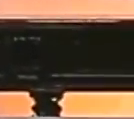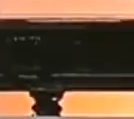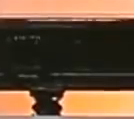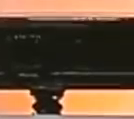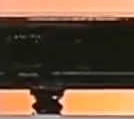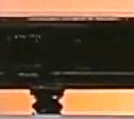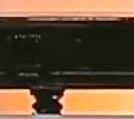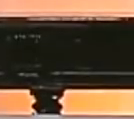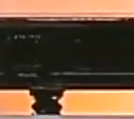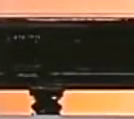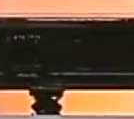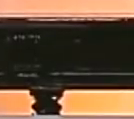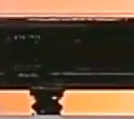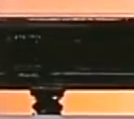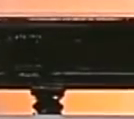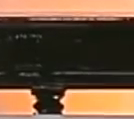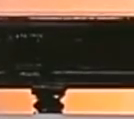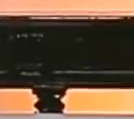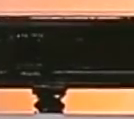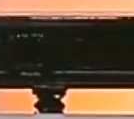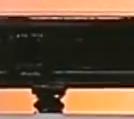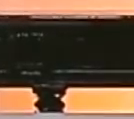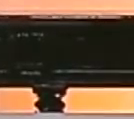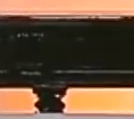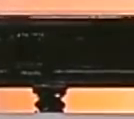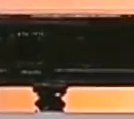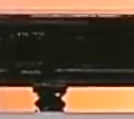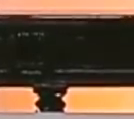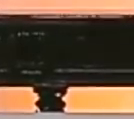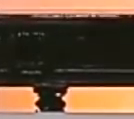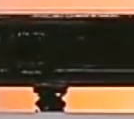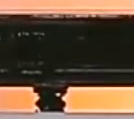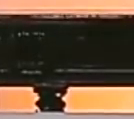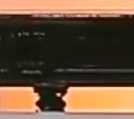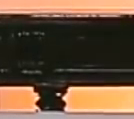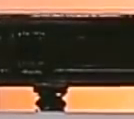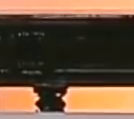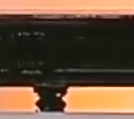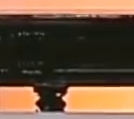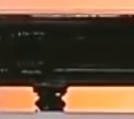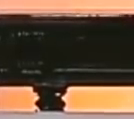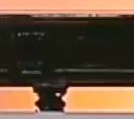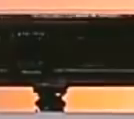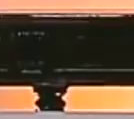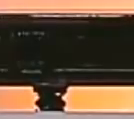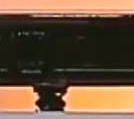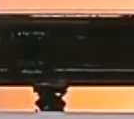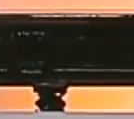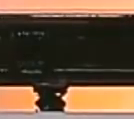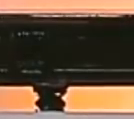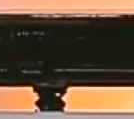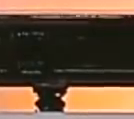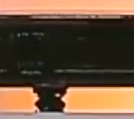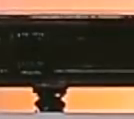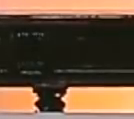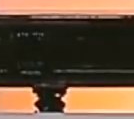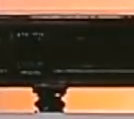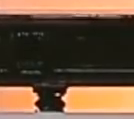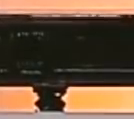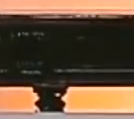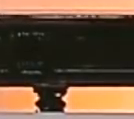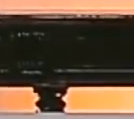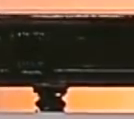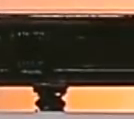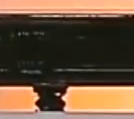realización del Congreso Latinoamericano de Estudiantes en Venezuela. Un evento fabuloso.